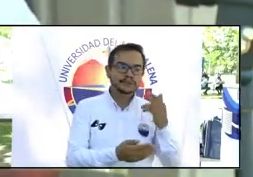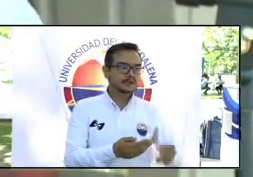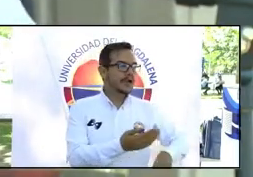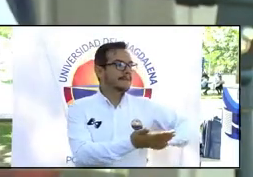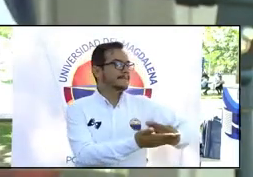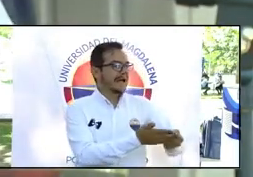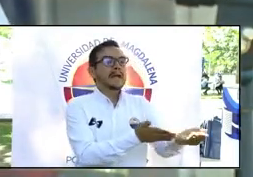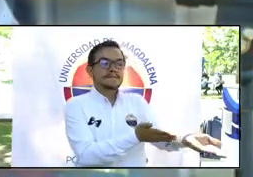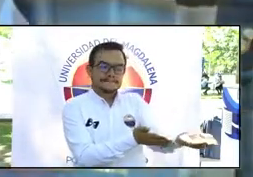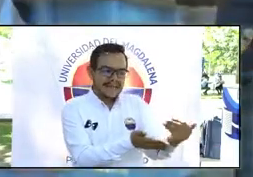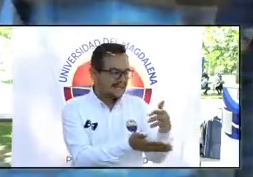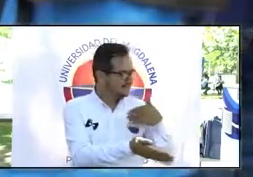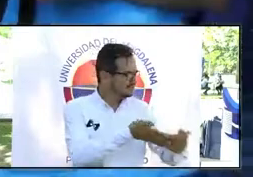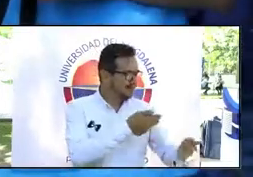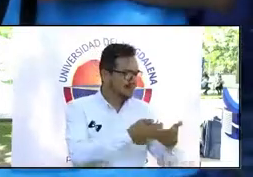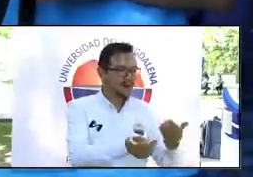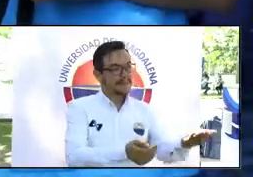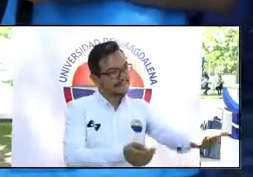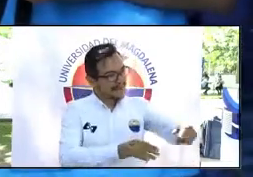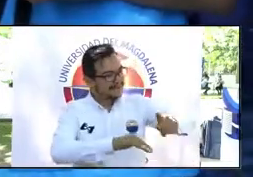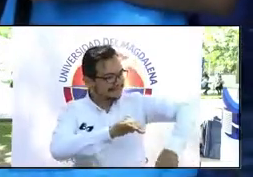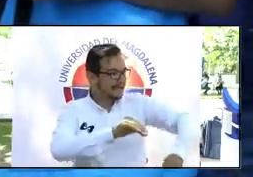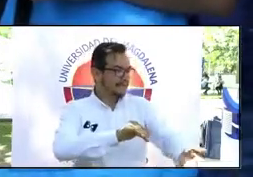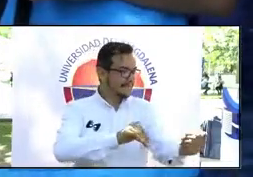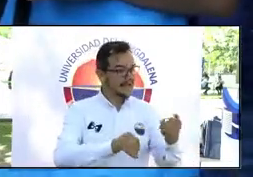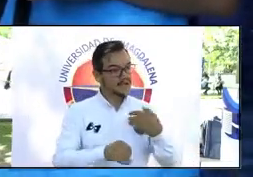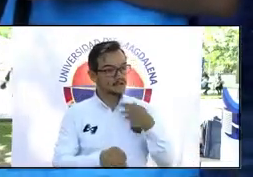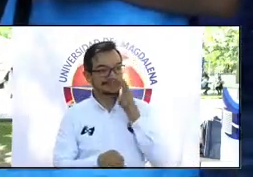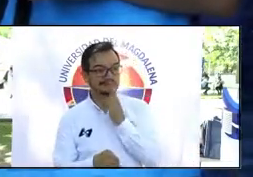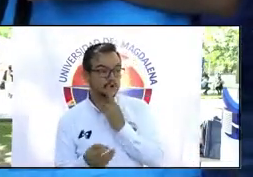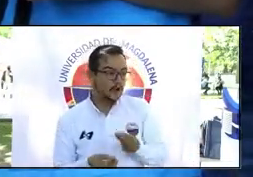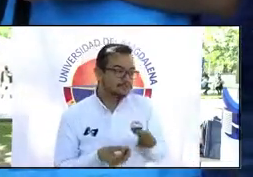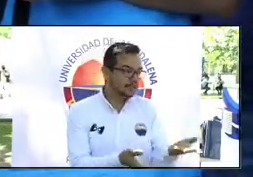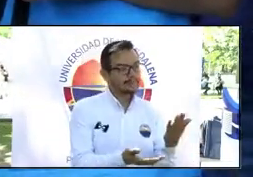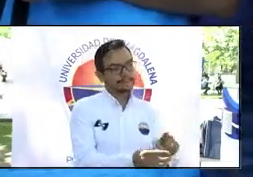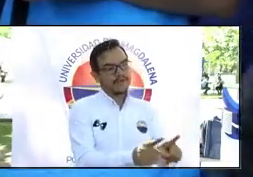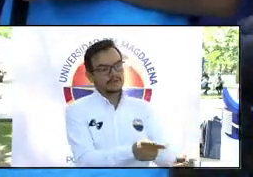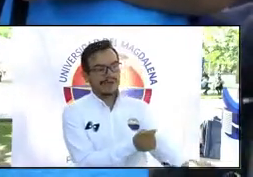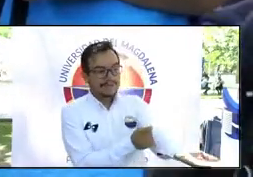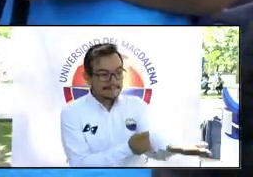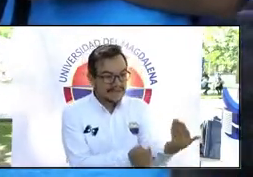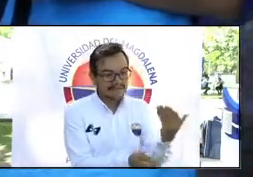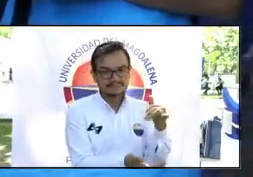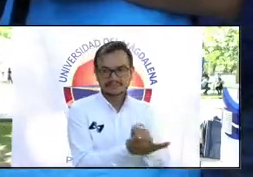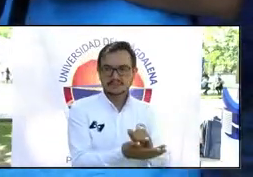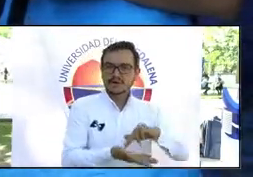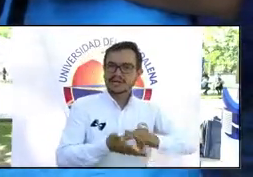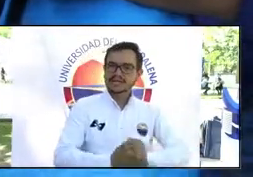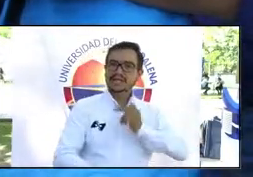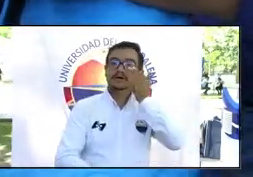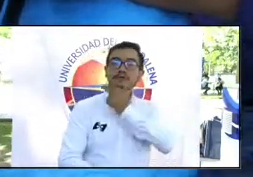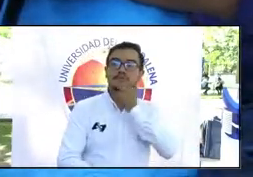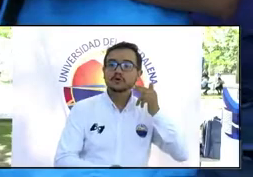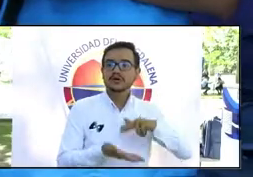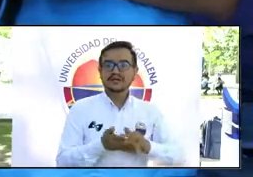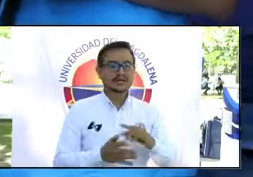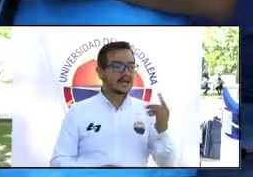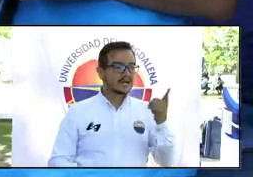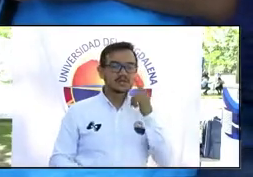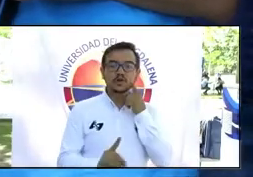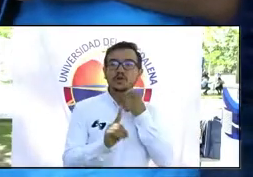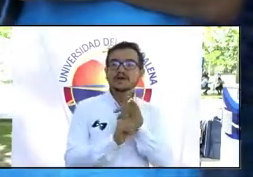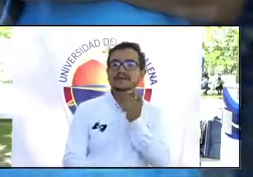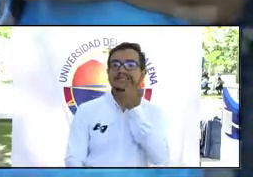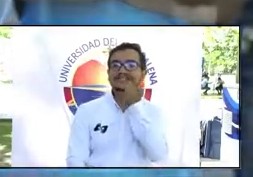paciente para que venga, para ayudarle a resolver su necesidad, que no es simplemente de un diente, de un